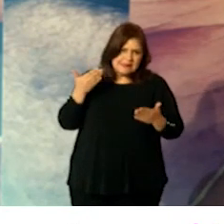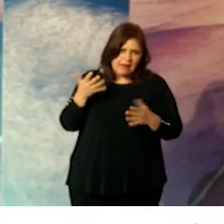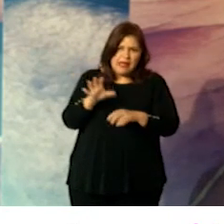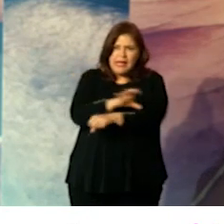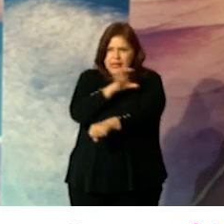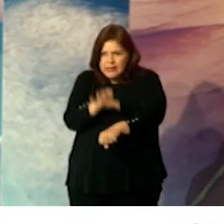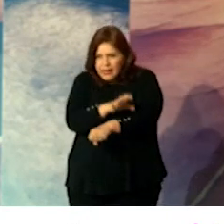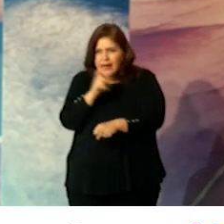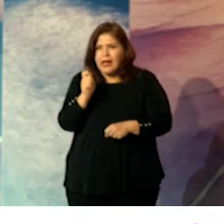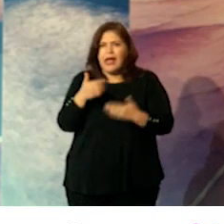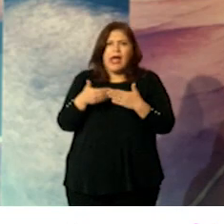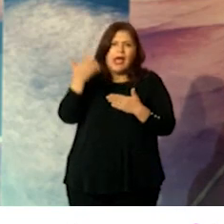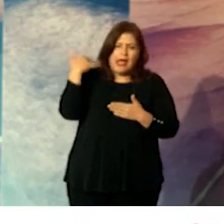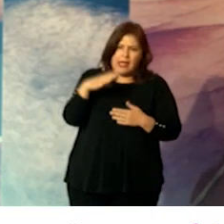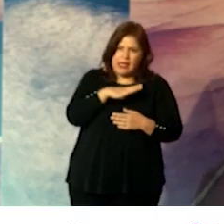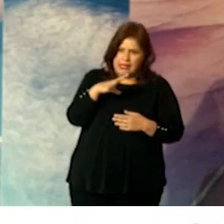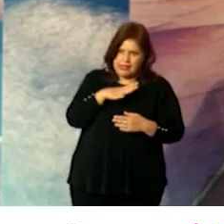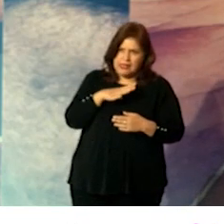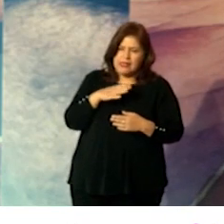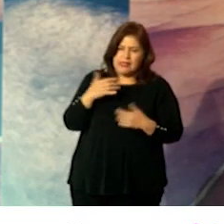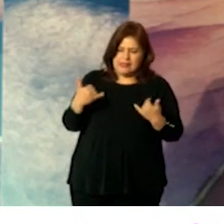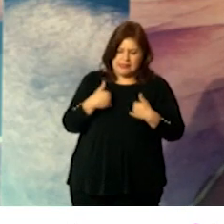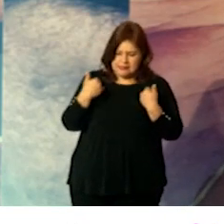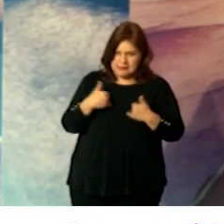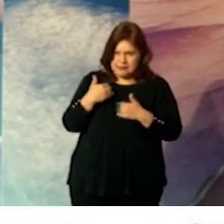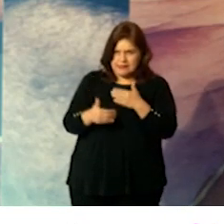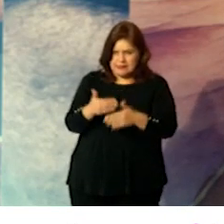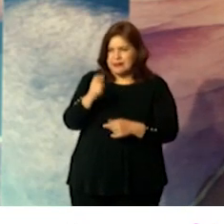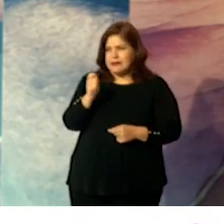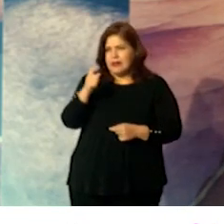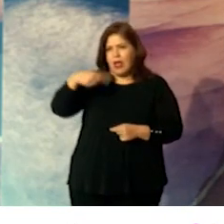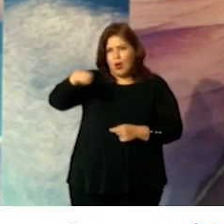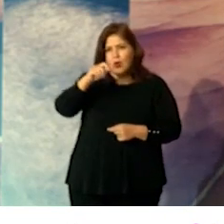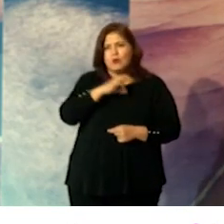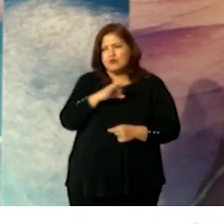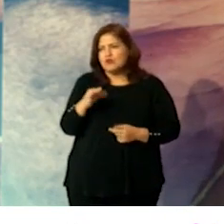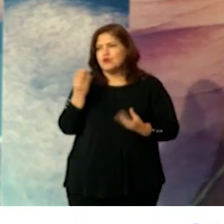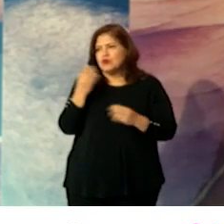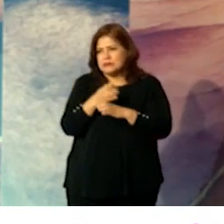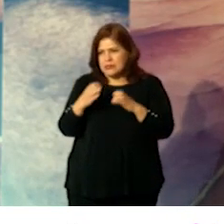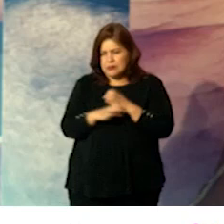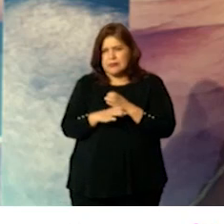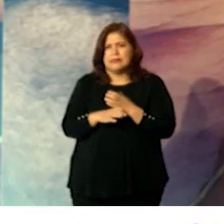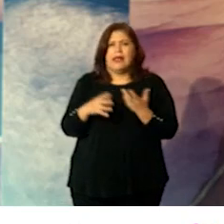energía que había en el proceso de ser joven y que muchas cosas que usted hacen